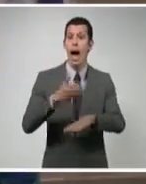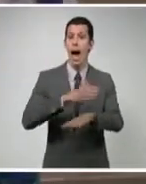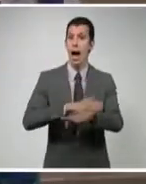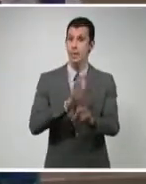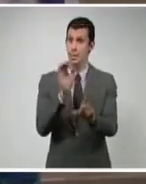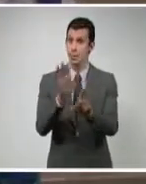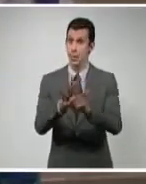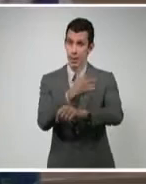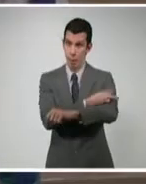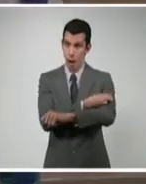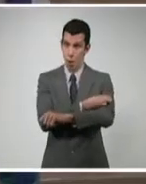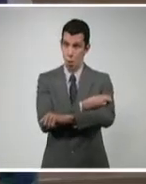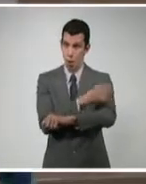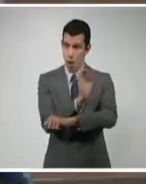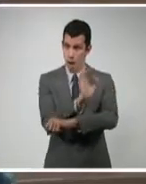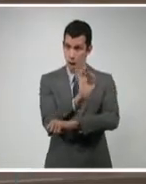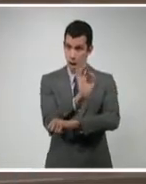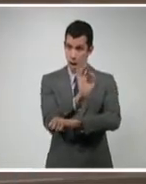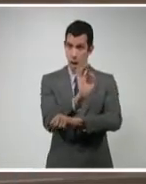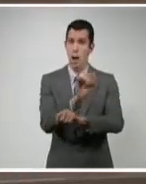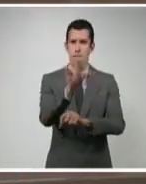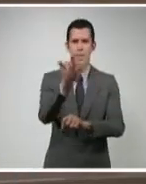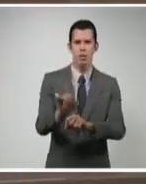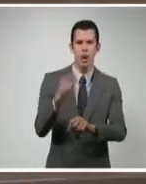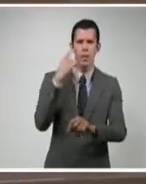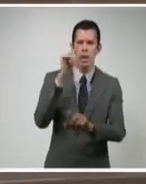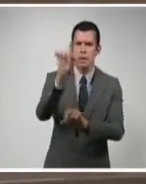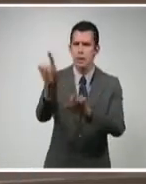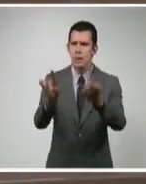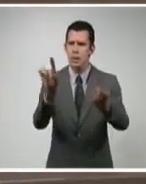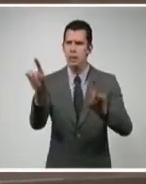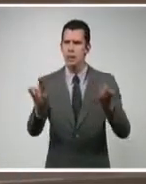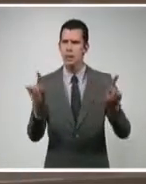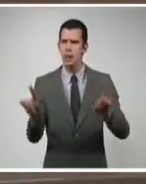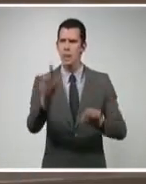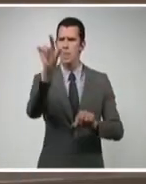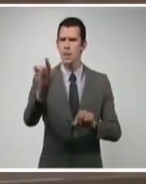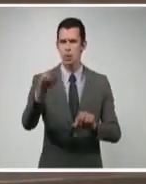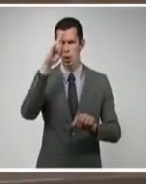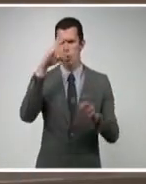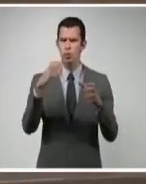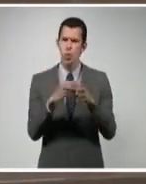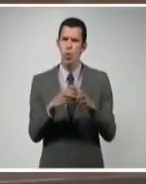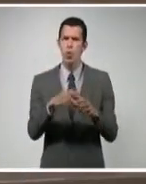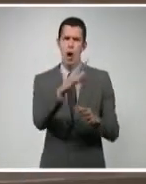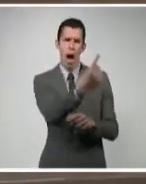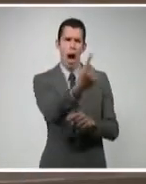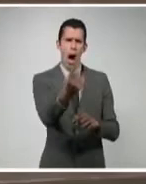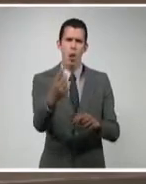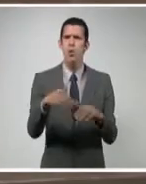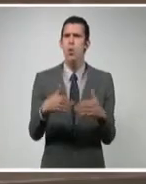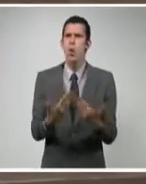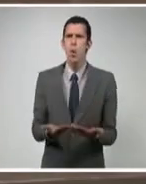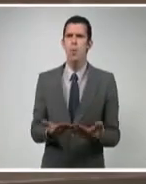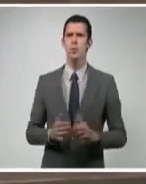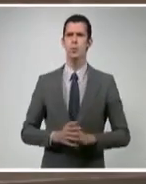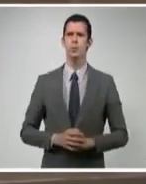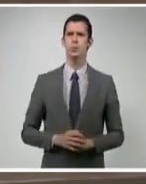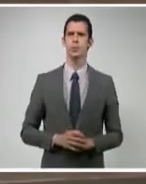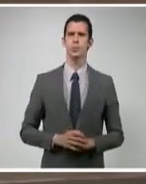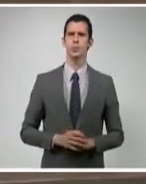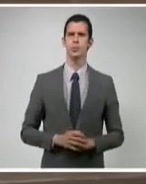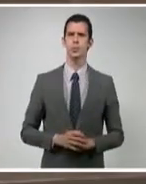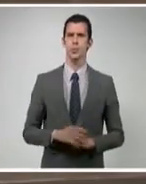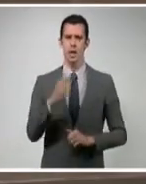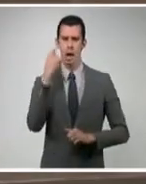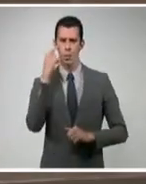las personas que vivían en esos consultores fuimos que haciendo una selección aleatoria de los que podrían estar cumpliendo estos criterios de inclusión